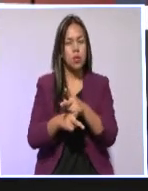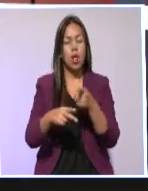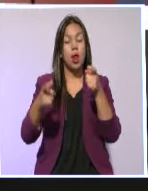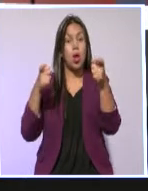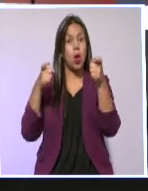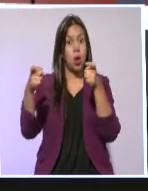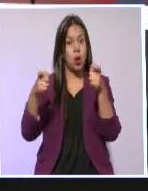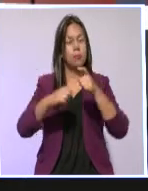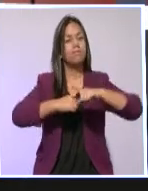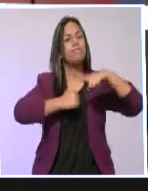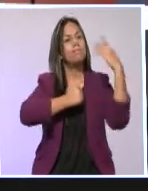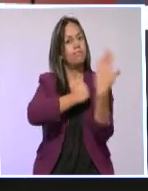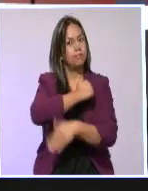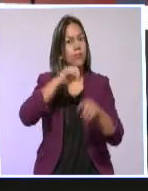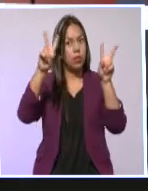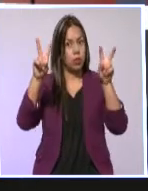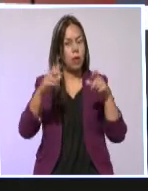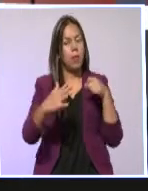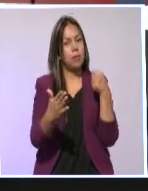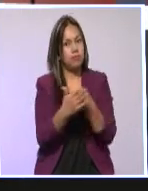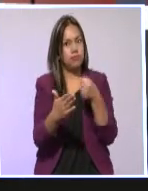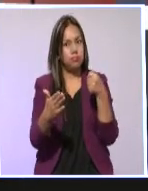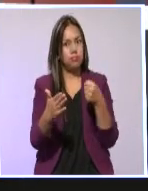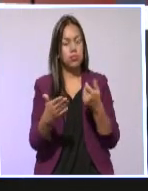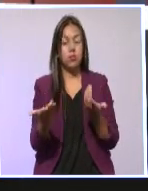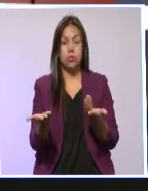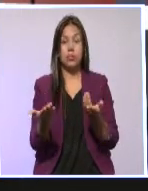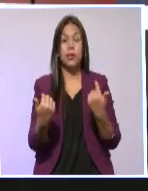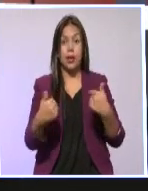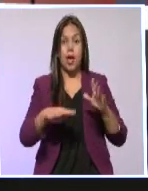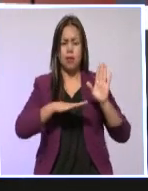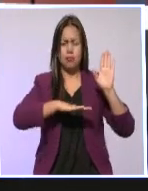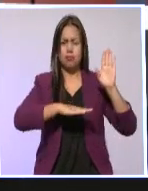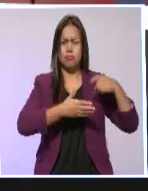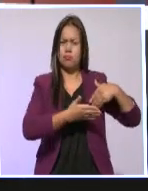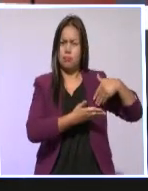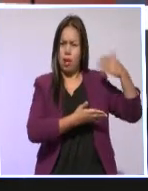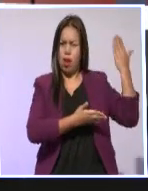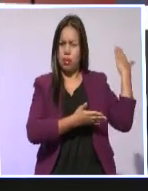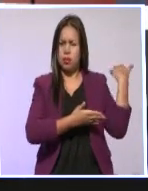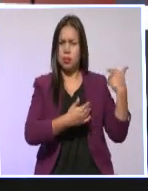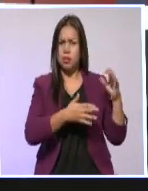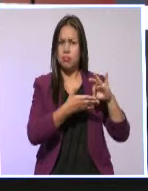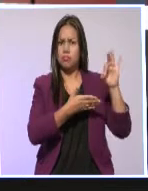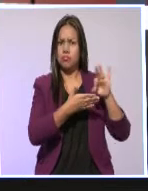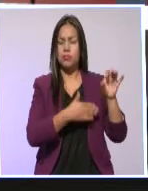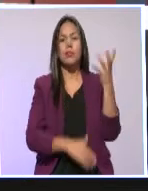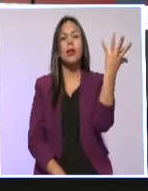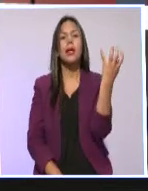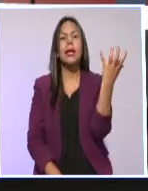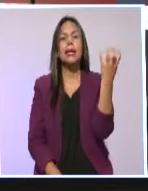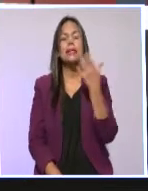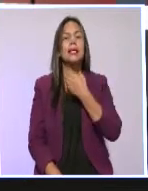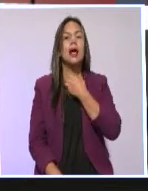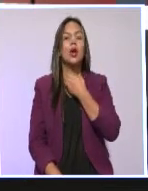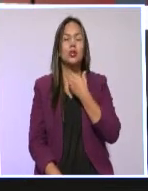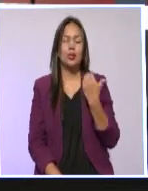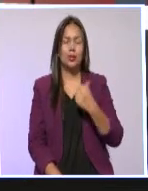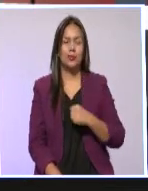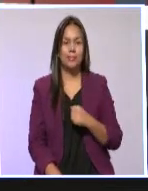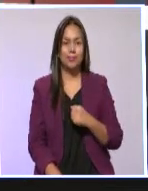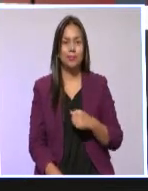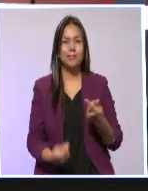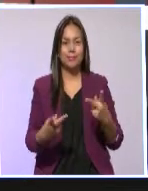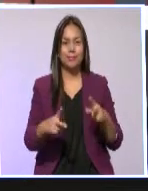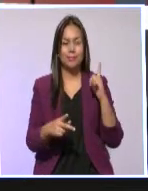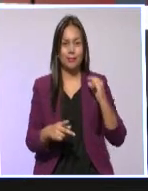de tránsito. Recordemos que dicha resolución fue aprobada por el Pleno de la Asamblea Nacional el pasado 15 de agosto. Lorena Espinosa